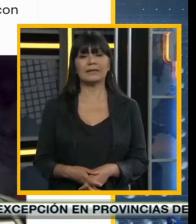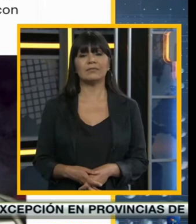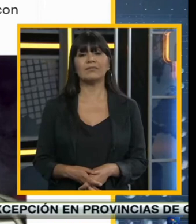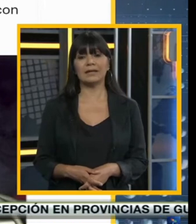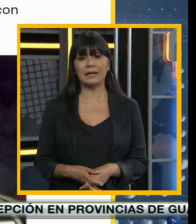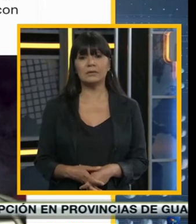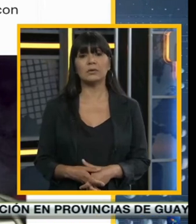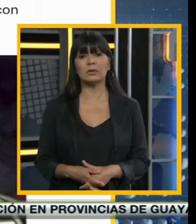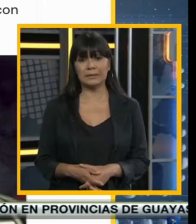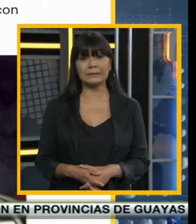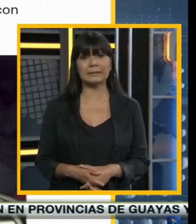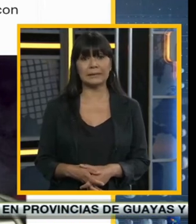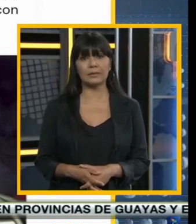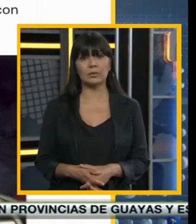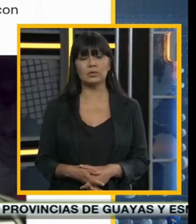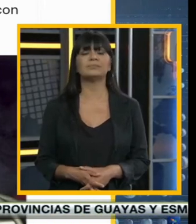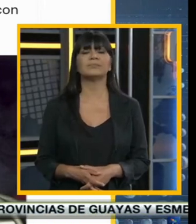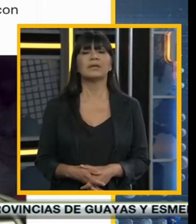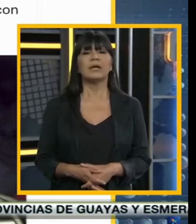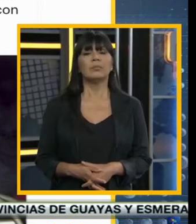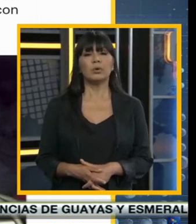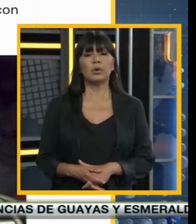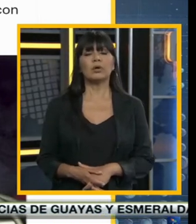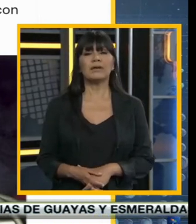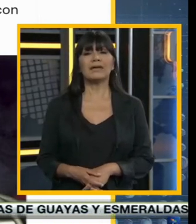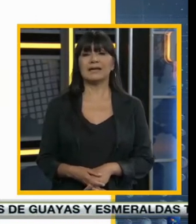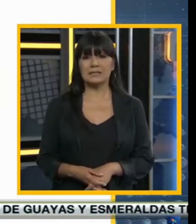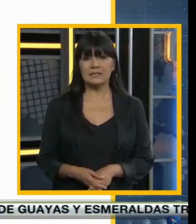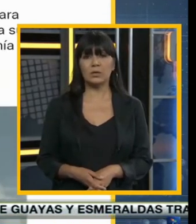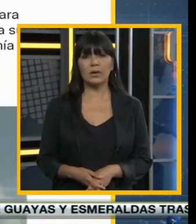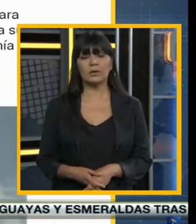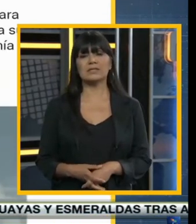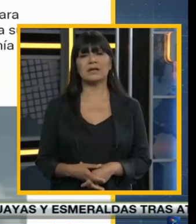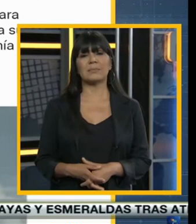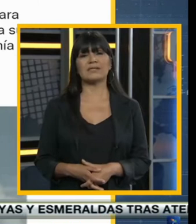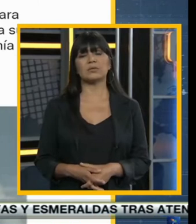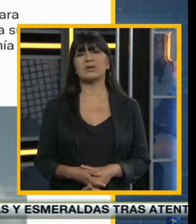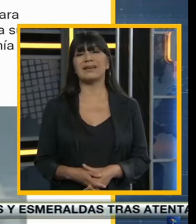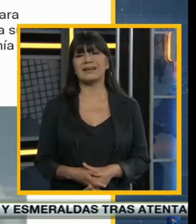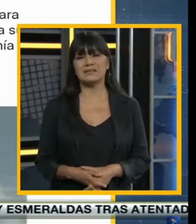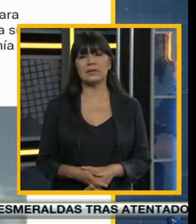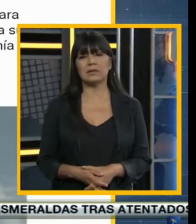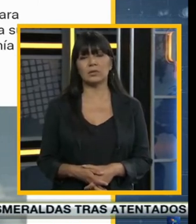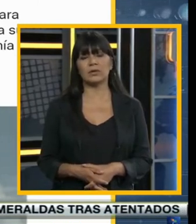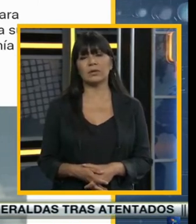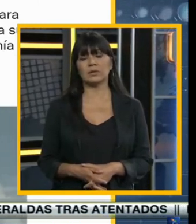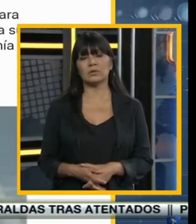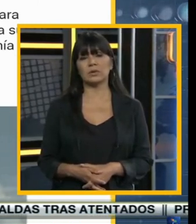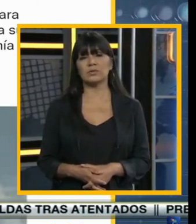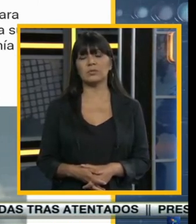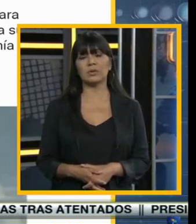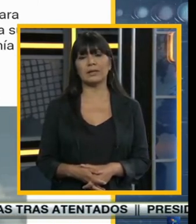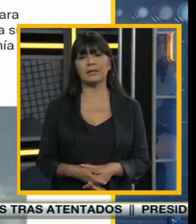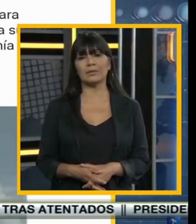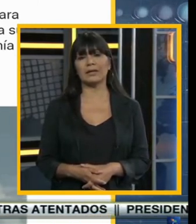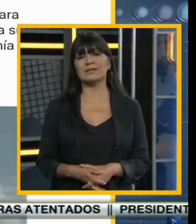palabras de Fidel Castro, comandante de la revolución. Bruno Rodríguez, canciller cubano, dice: la persecución agresiva del gobierno de Estados